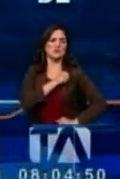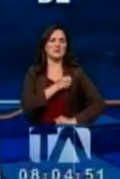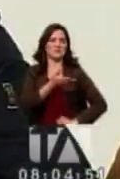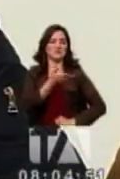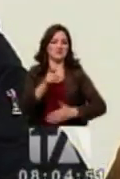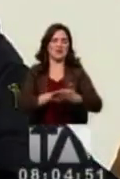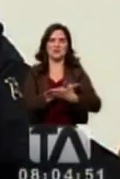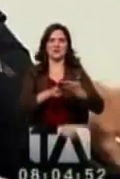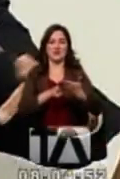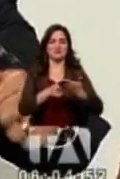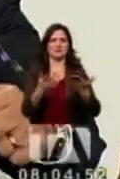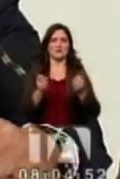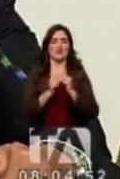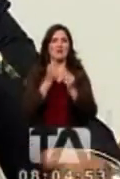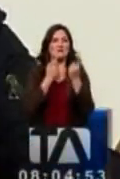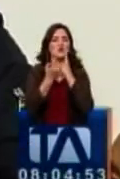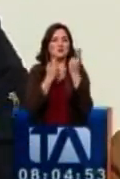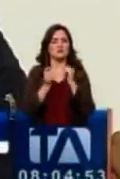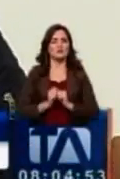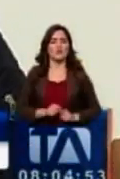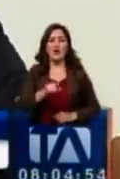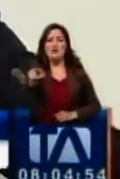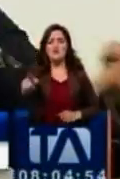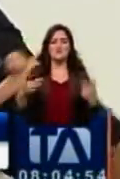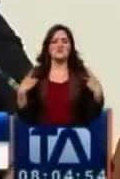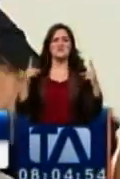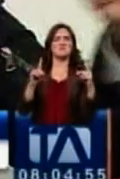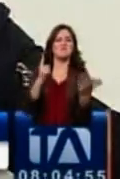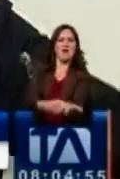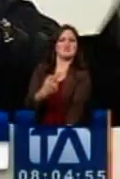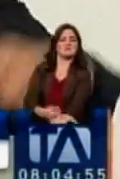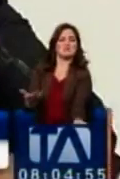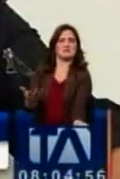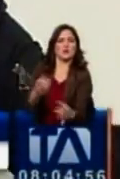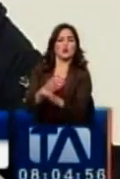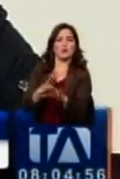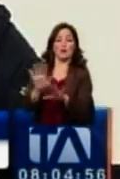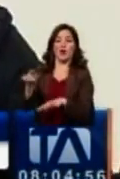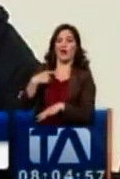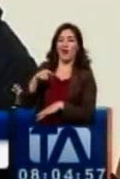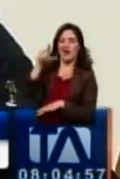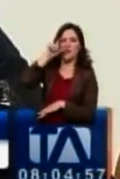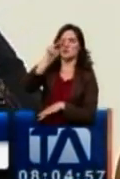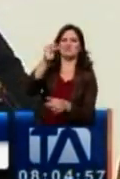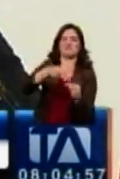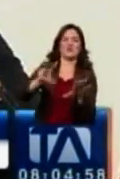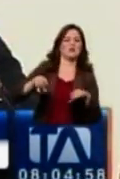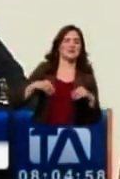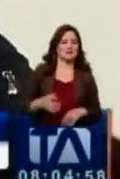de cancelar. Preparan ellos un debate, calculan mal pensando que yo no iba a ir o no iba a